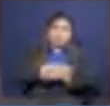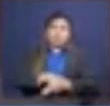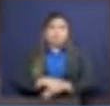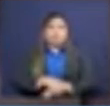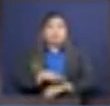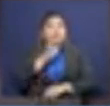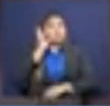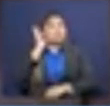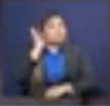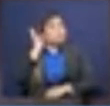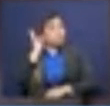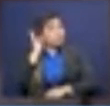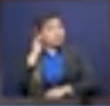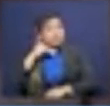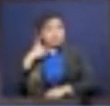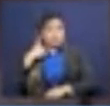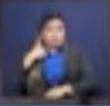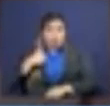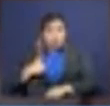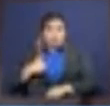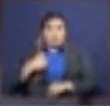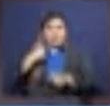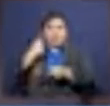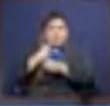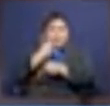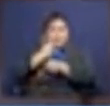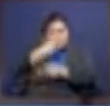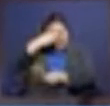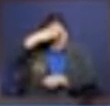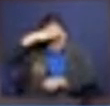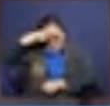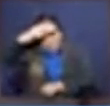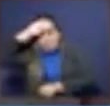a las mujeres y hombres del campo y del mar